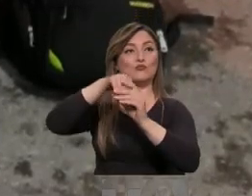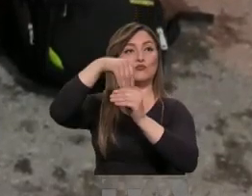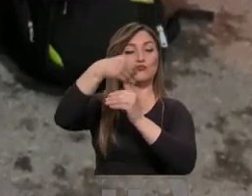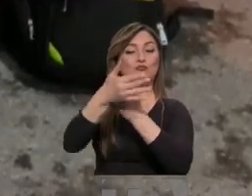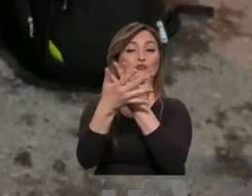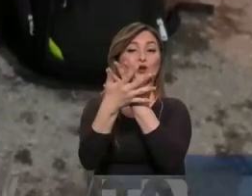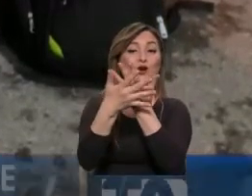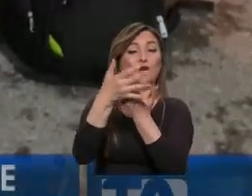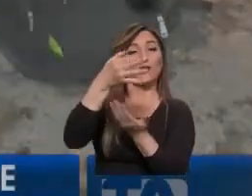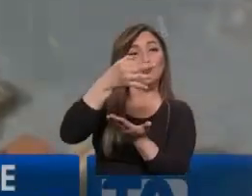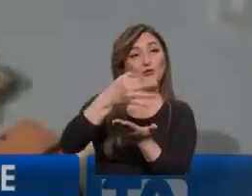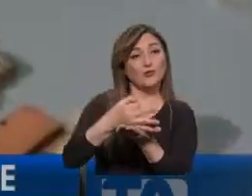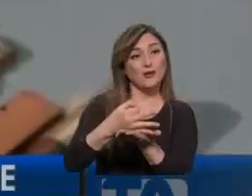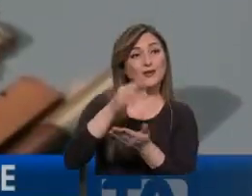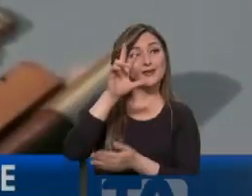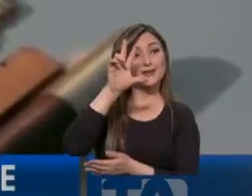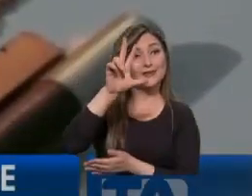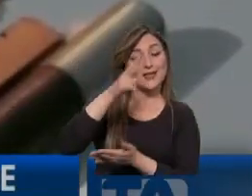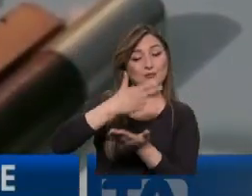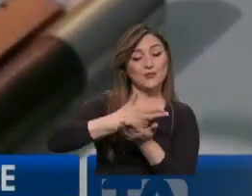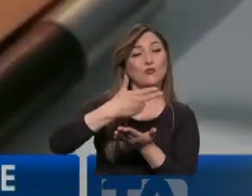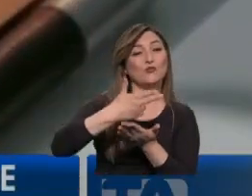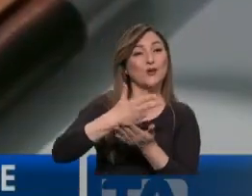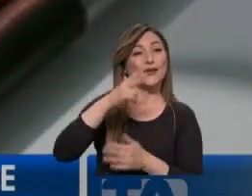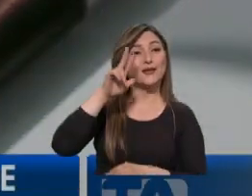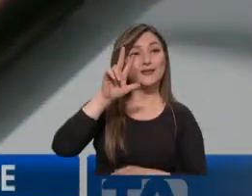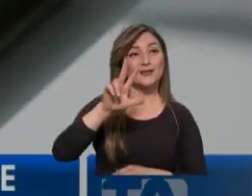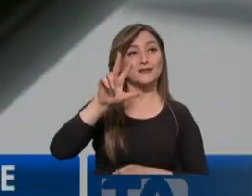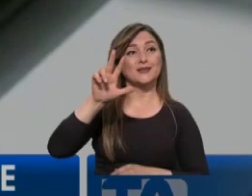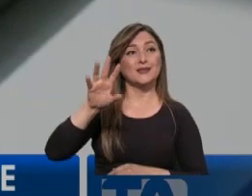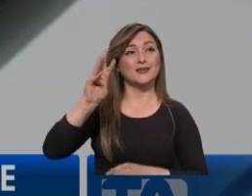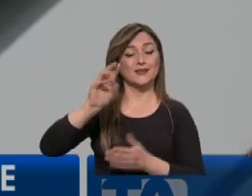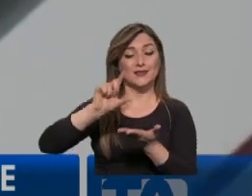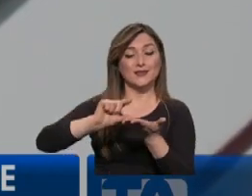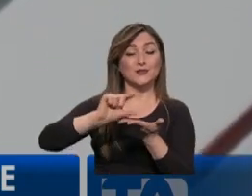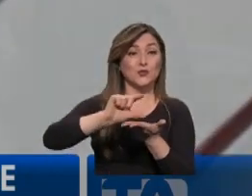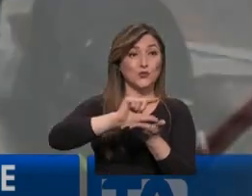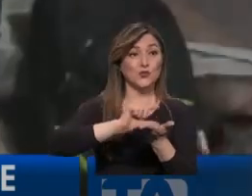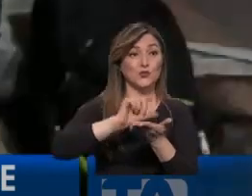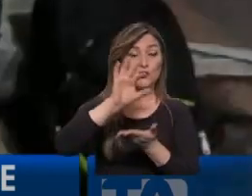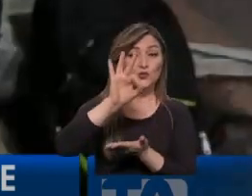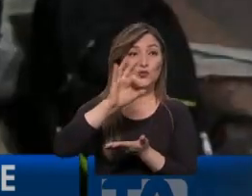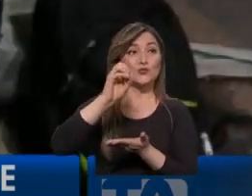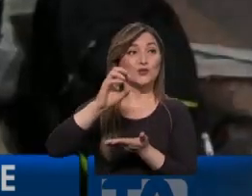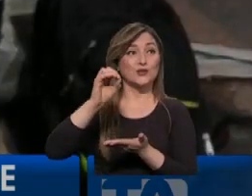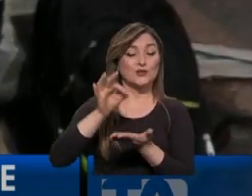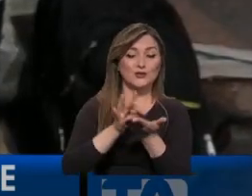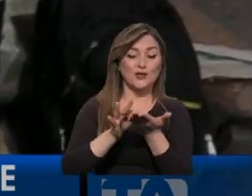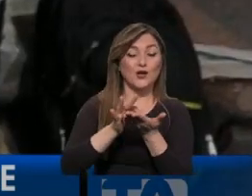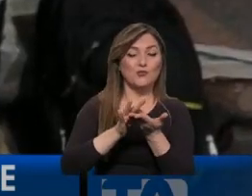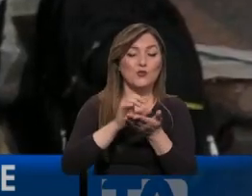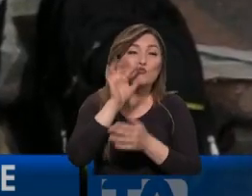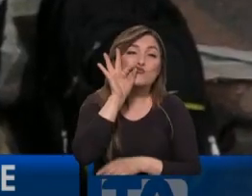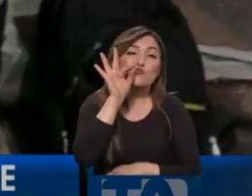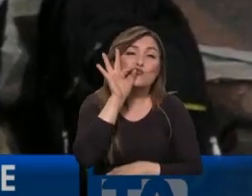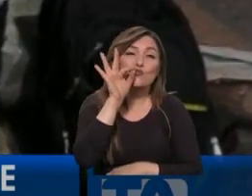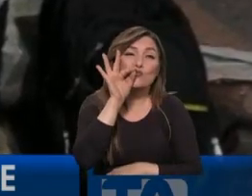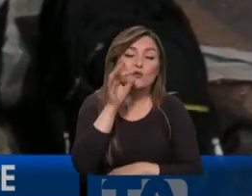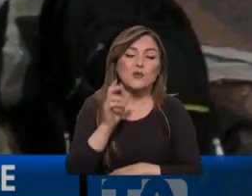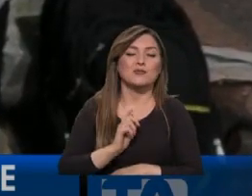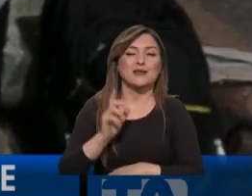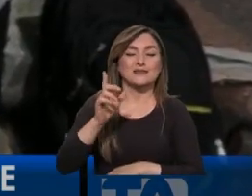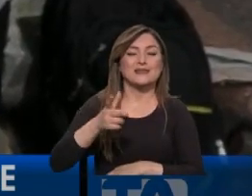de Cotopaxi con 3 pistolas, 336 cartuchos, 900 gramos de marihuana, un silenciador de arma de fuego